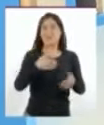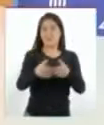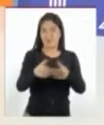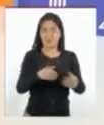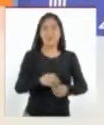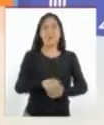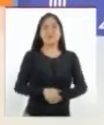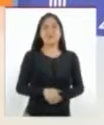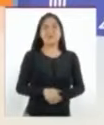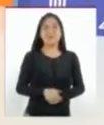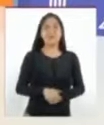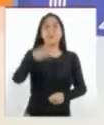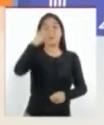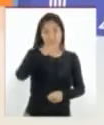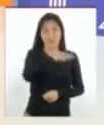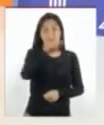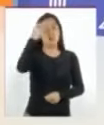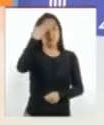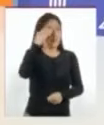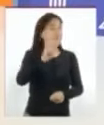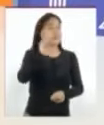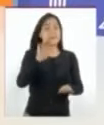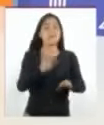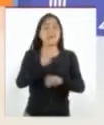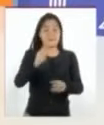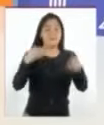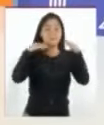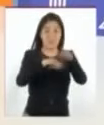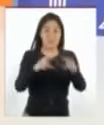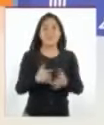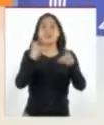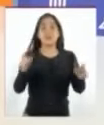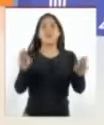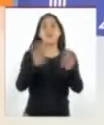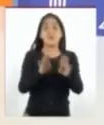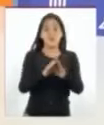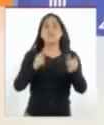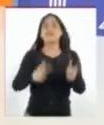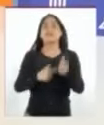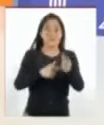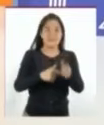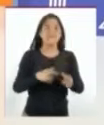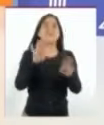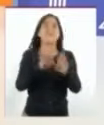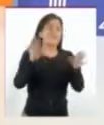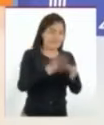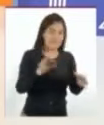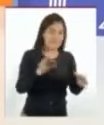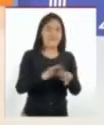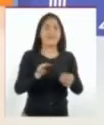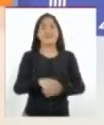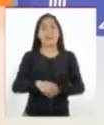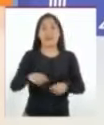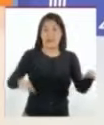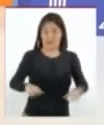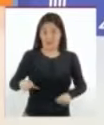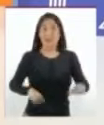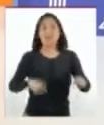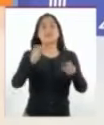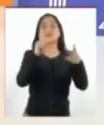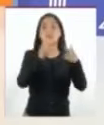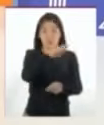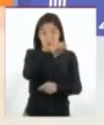actualidad? Para conocer más sobre este proceso histórico, continuemos con la lección. Actividad 2. Por